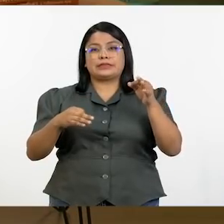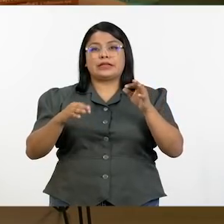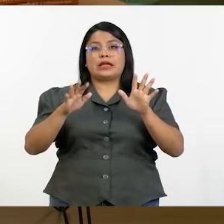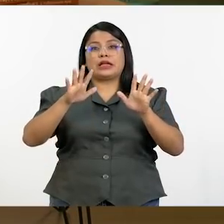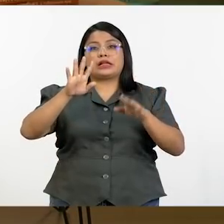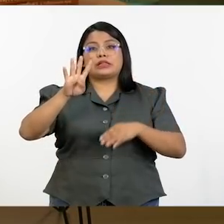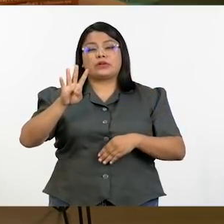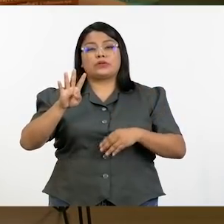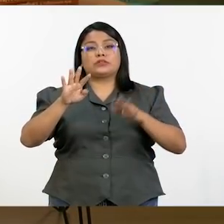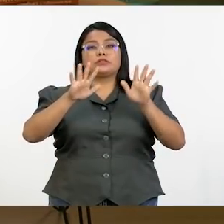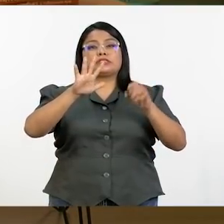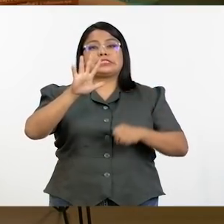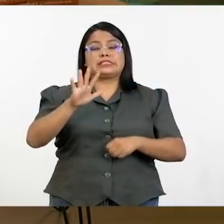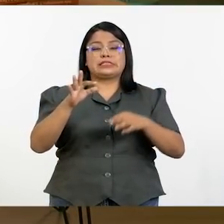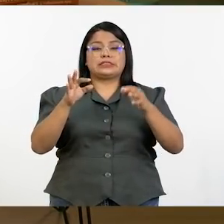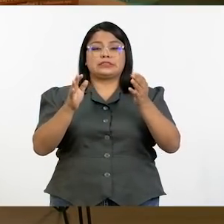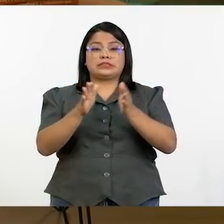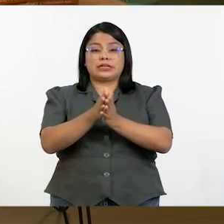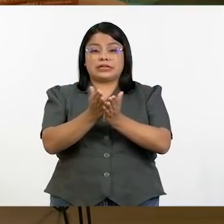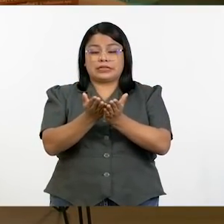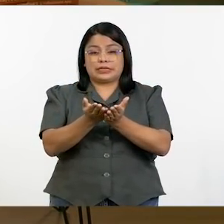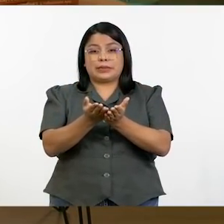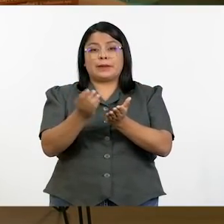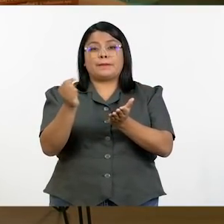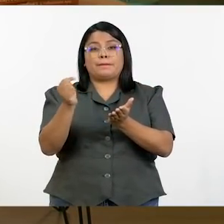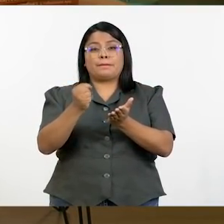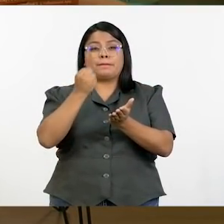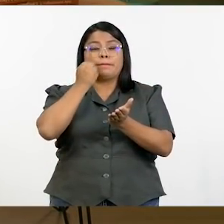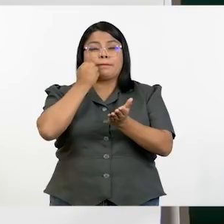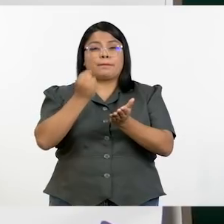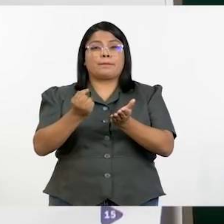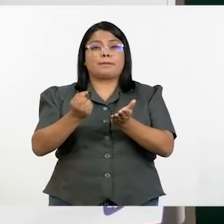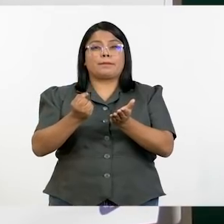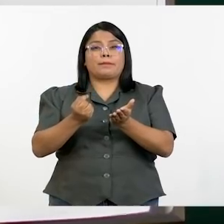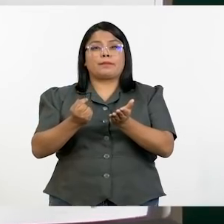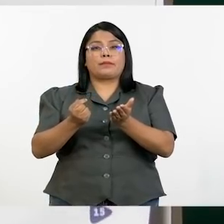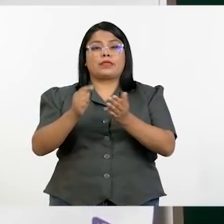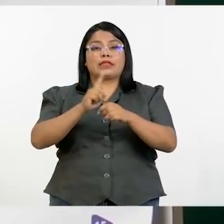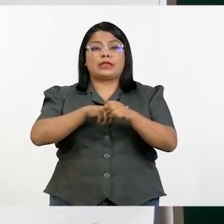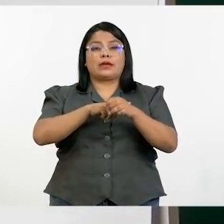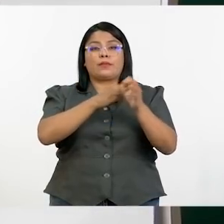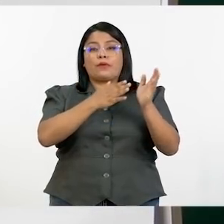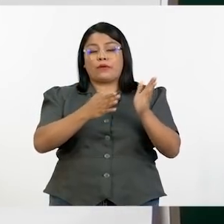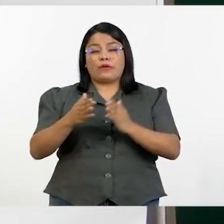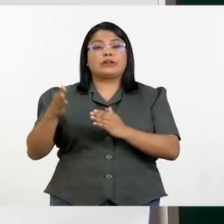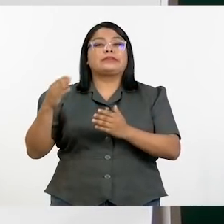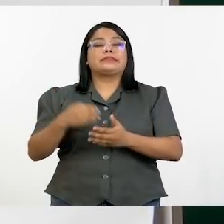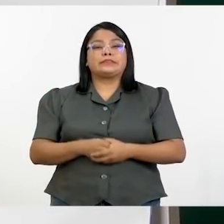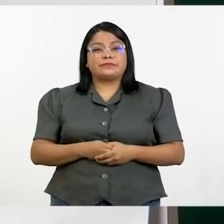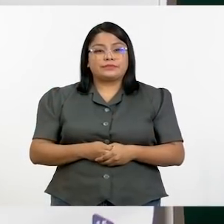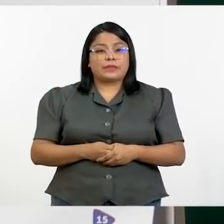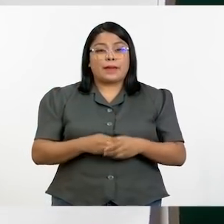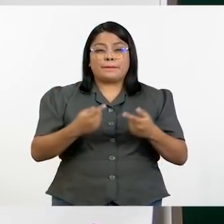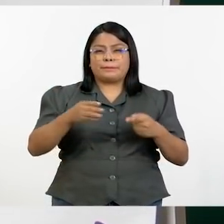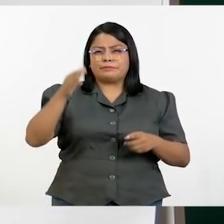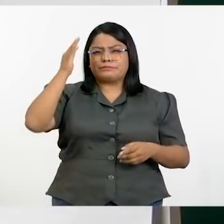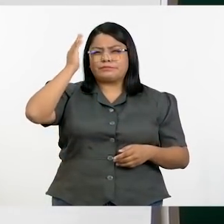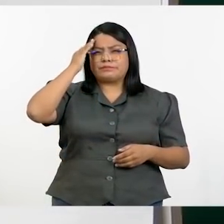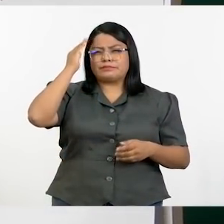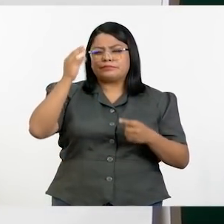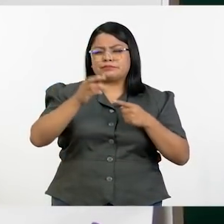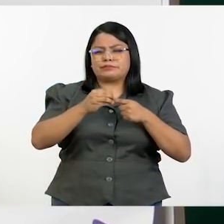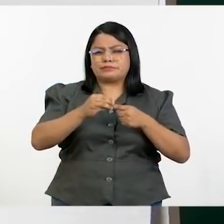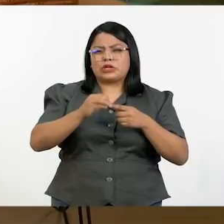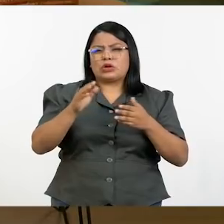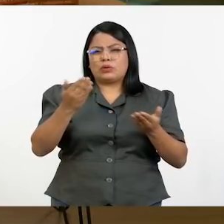página 14 y 15 de la guía metodológica encontraremos la jornalización, pero para conocer más